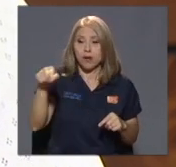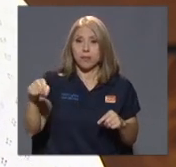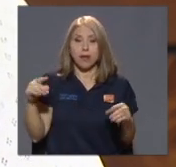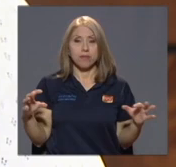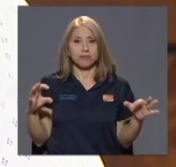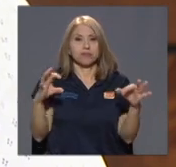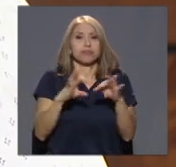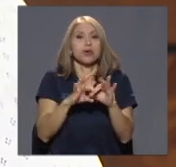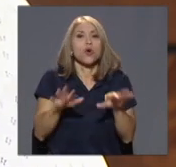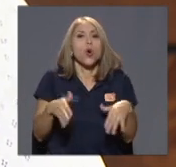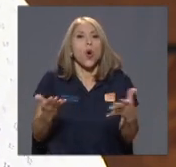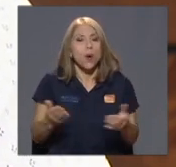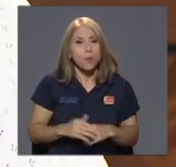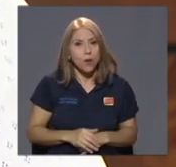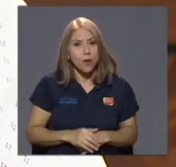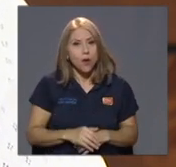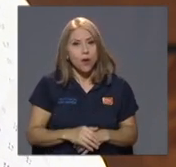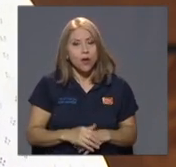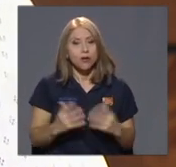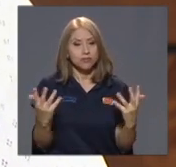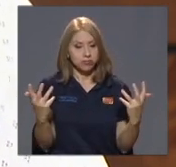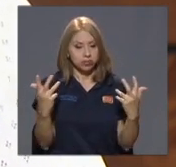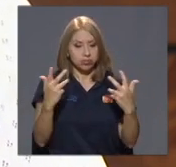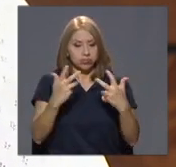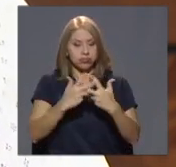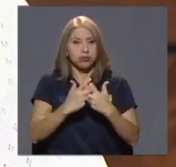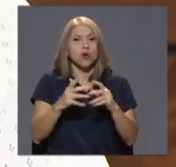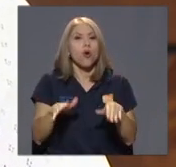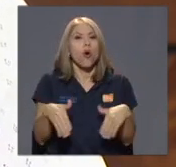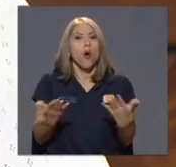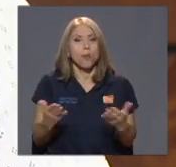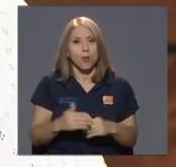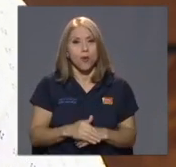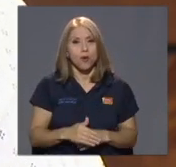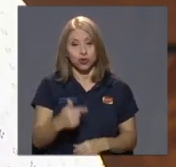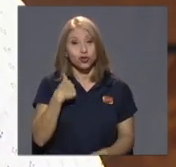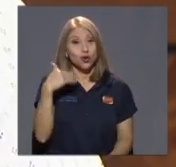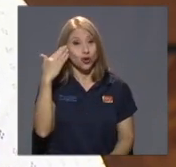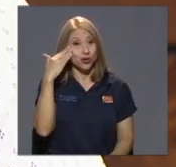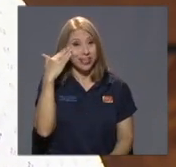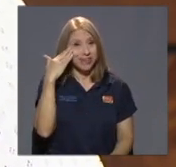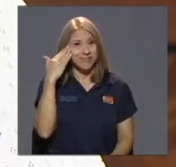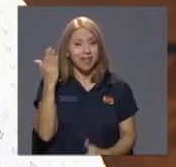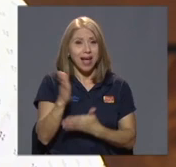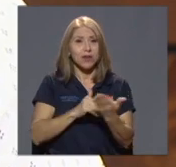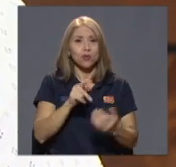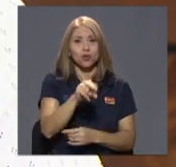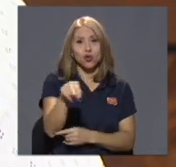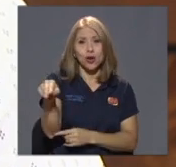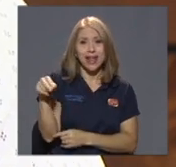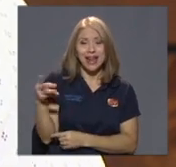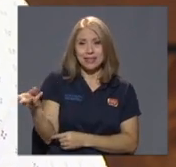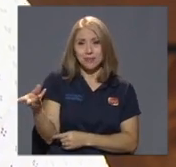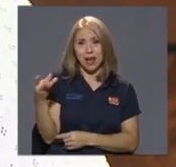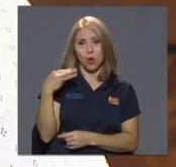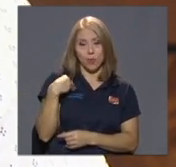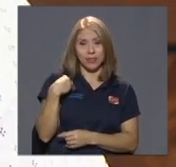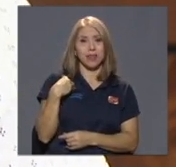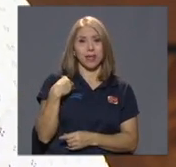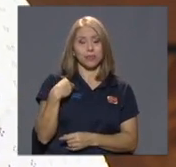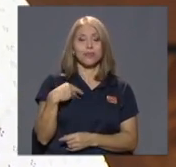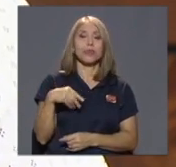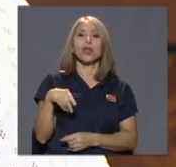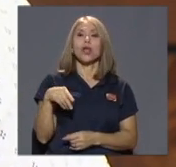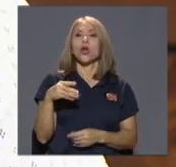otro, ¿y cómo lograr esa armonía? Sobre todo porque, lo sé porque me han comentado algunos colegas que hacen esa comunicación política institucional,